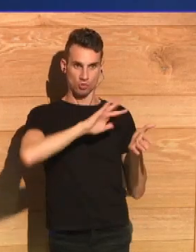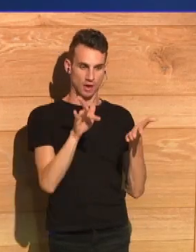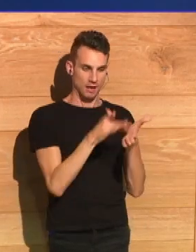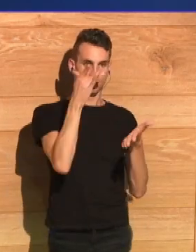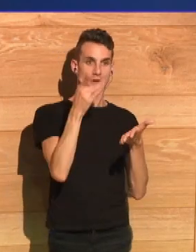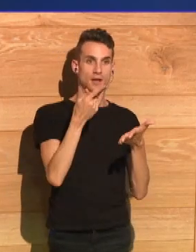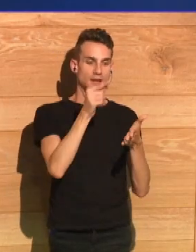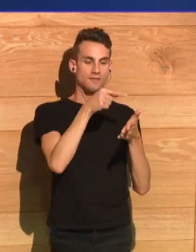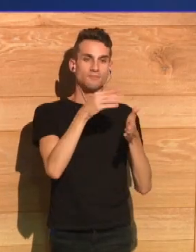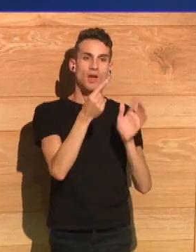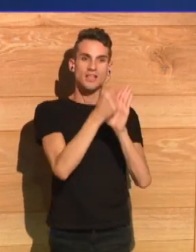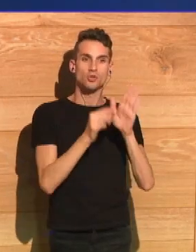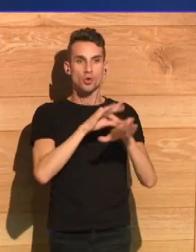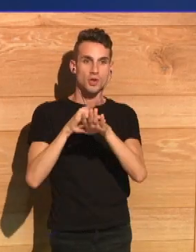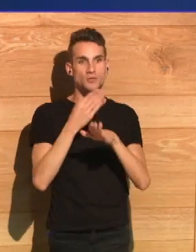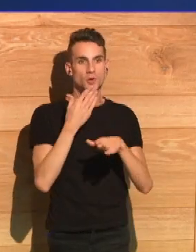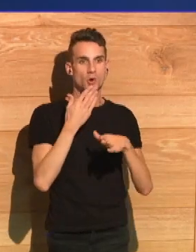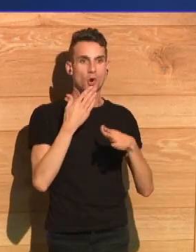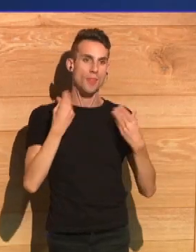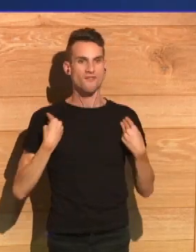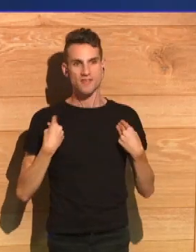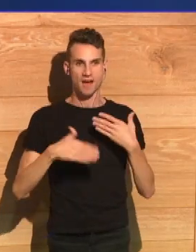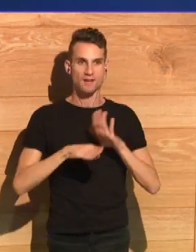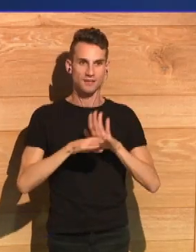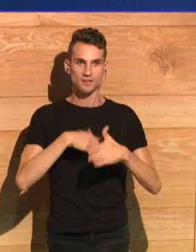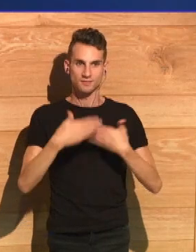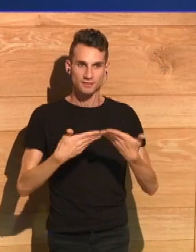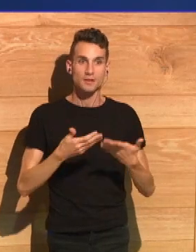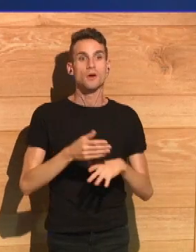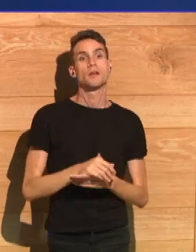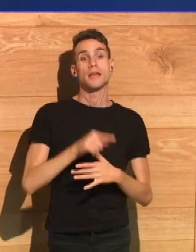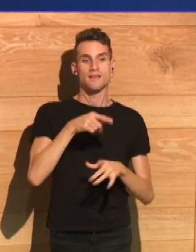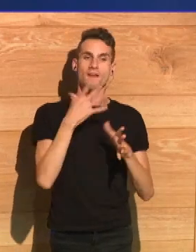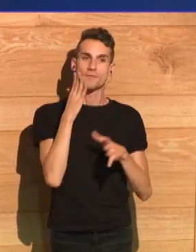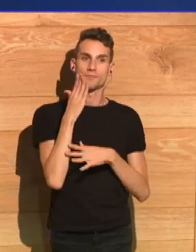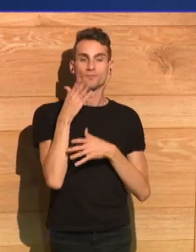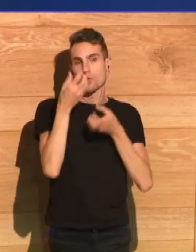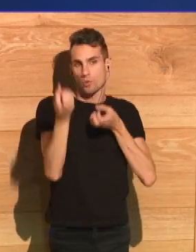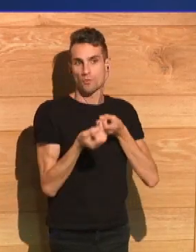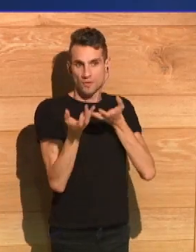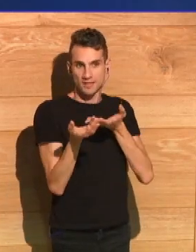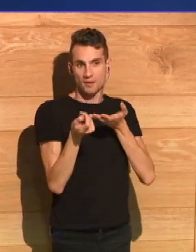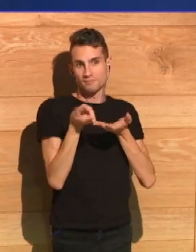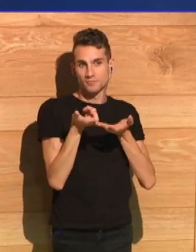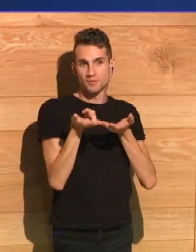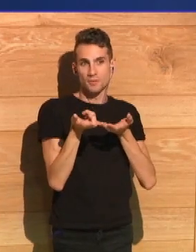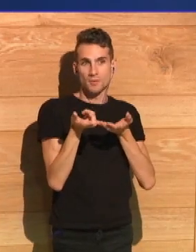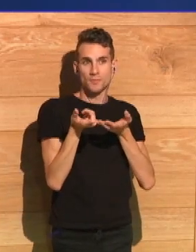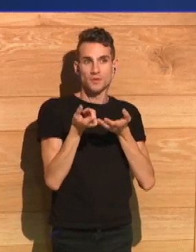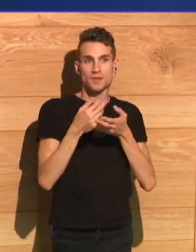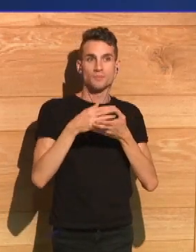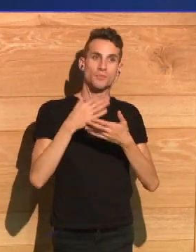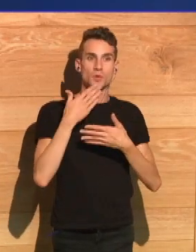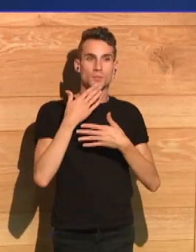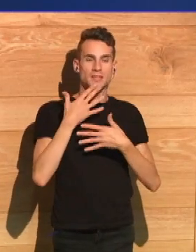pues casi de vida, ¿no? O casi como para conocerte mejor. Y ahí confiesas un poco también, pues, lo mal que llevas los